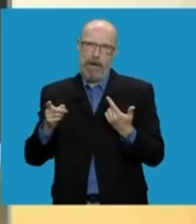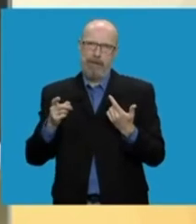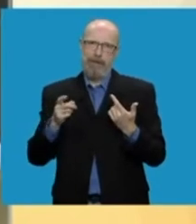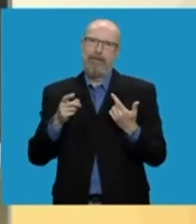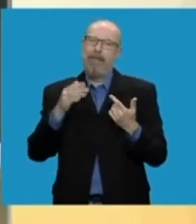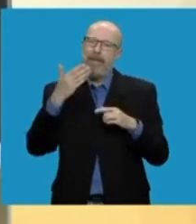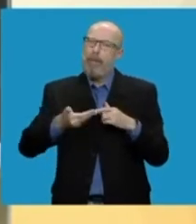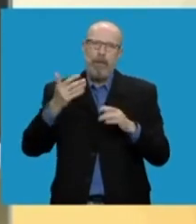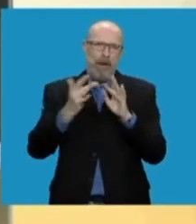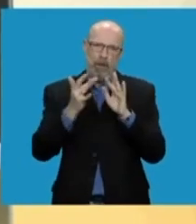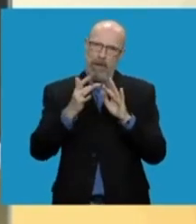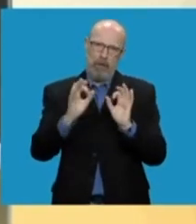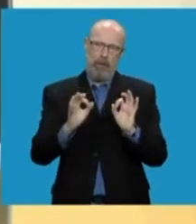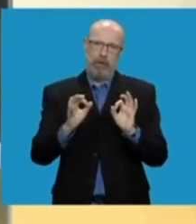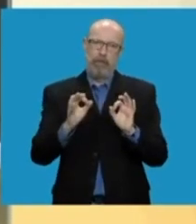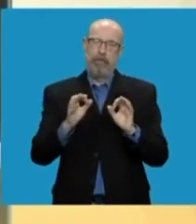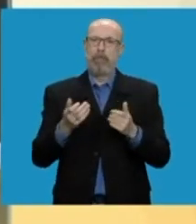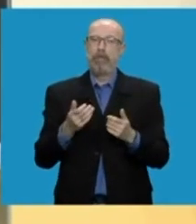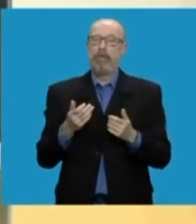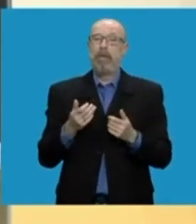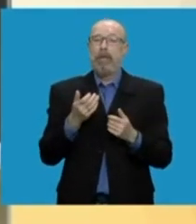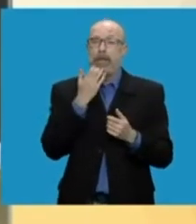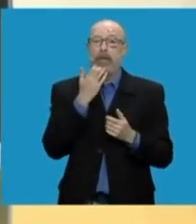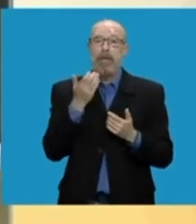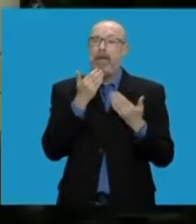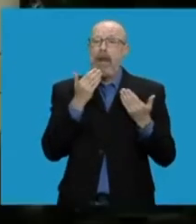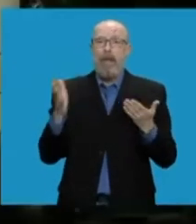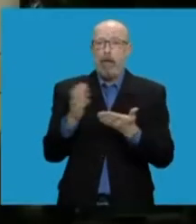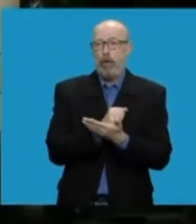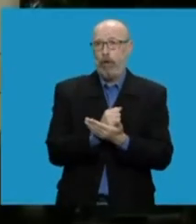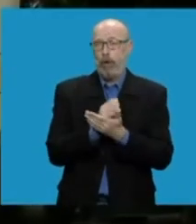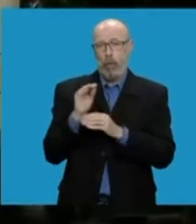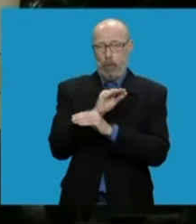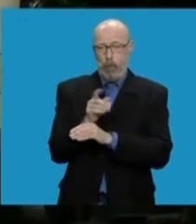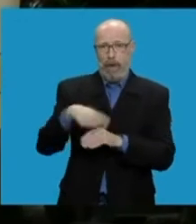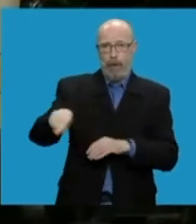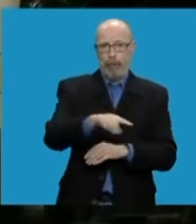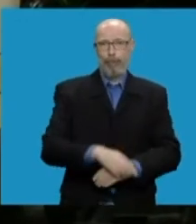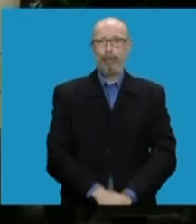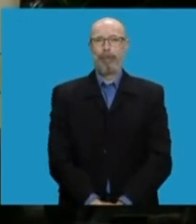gracias por alegraros de nuestra alegría. Y muchas gracias a todos, cuidaros mucho. Gracias.